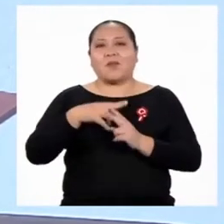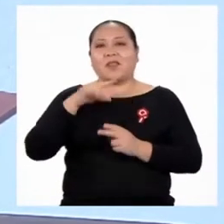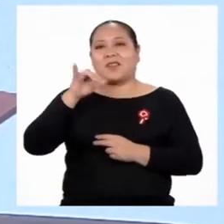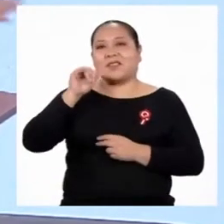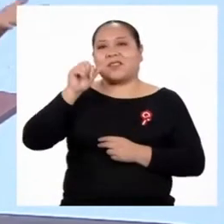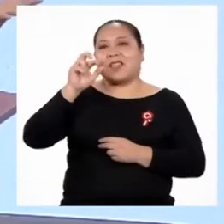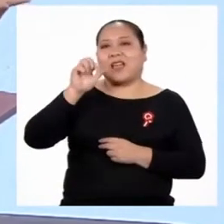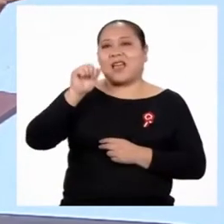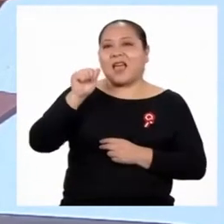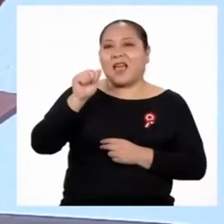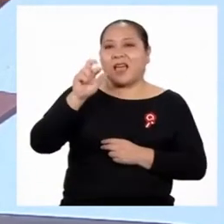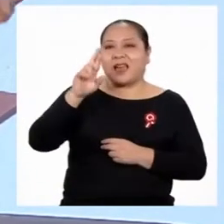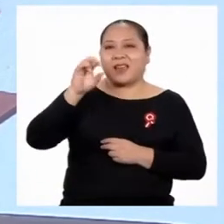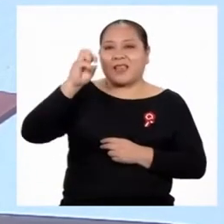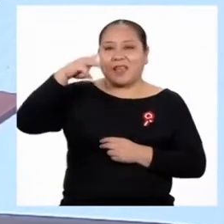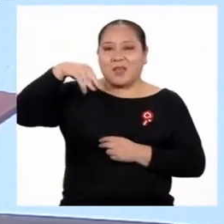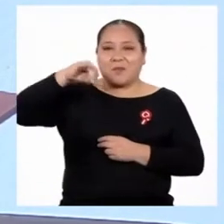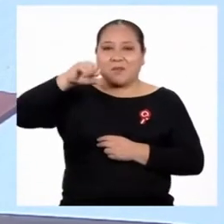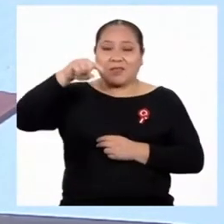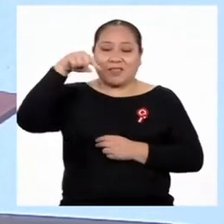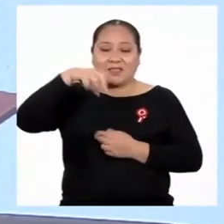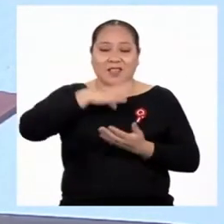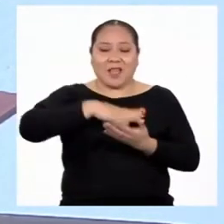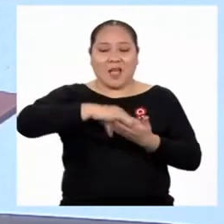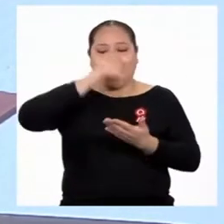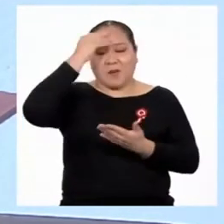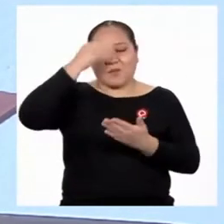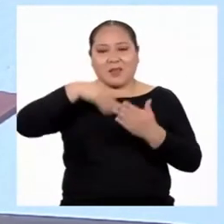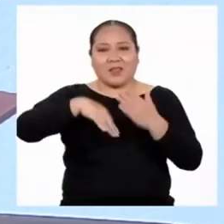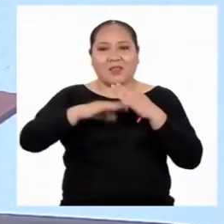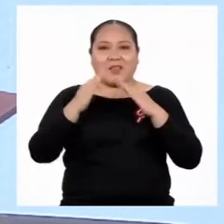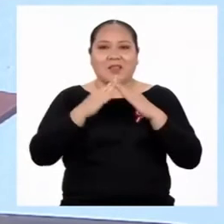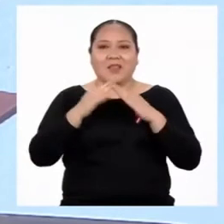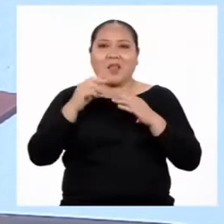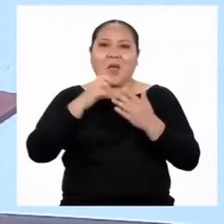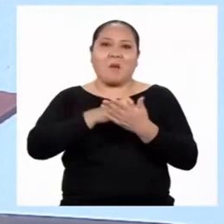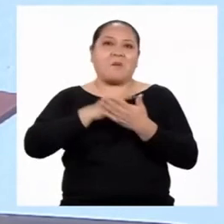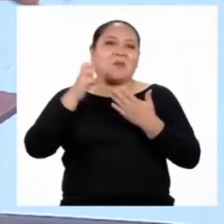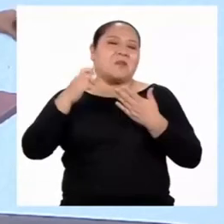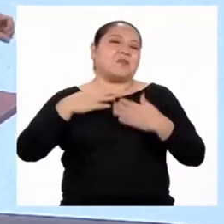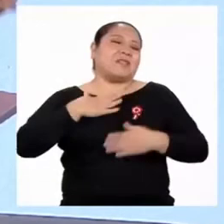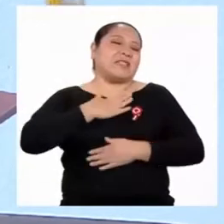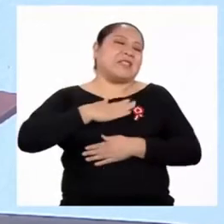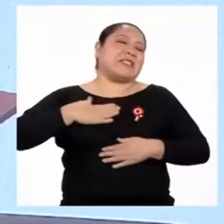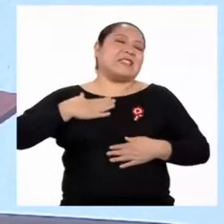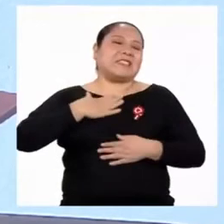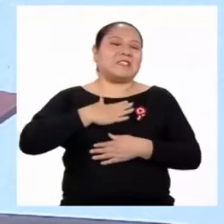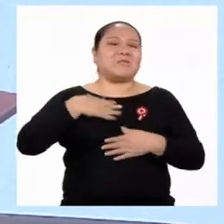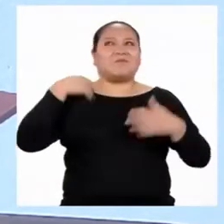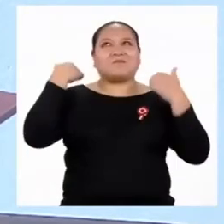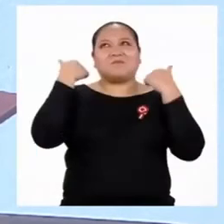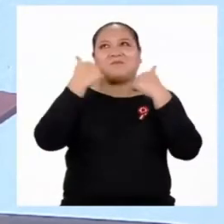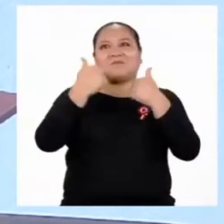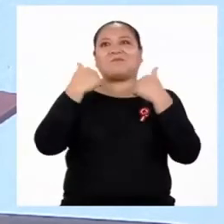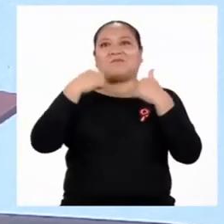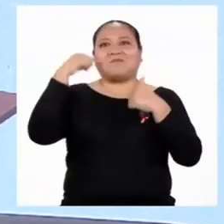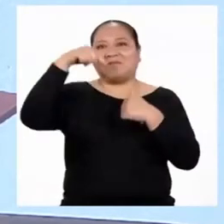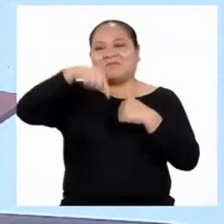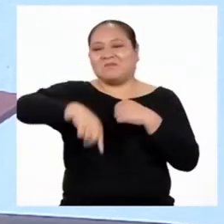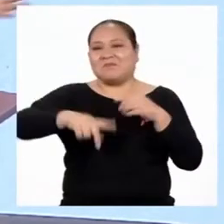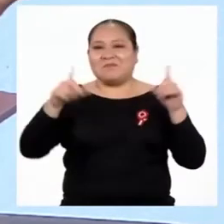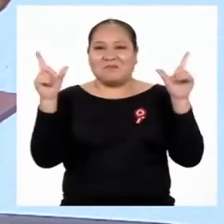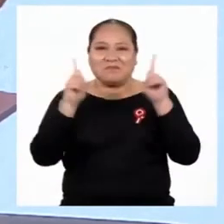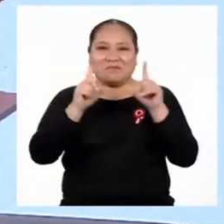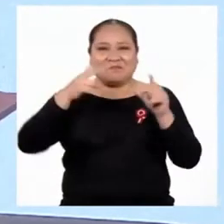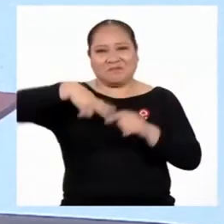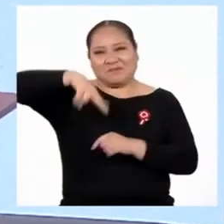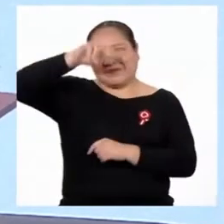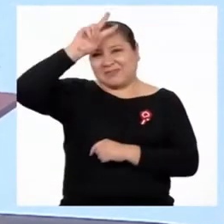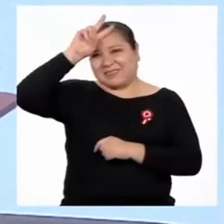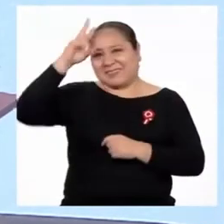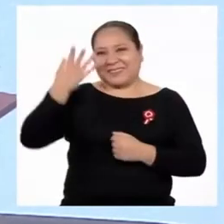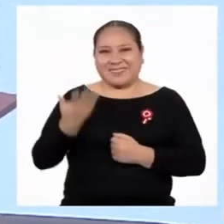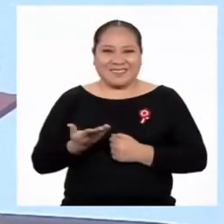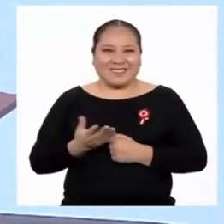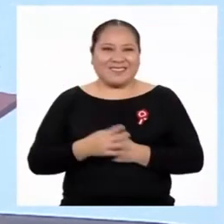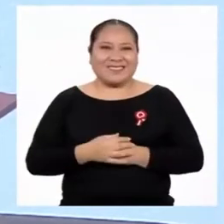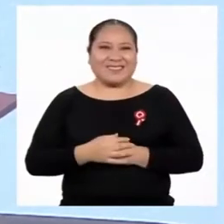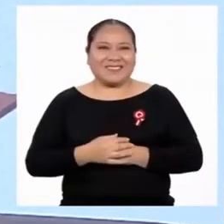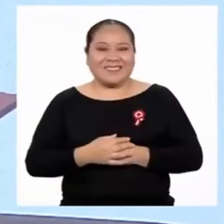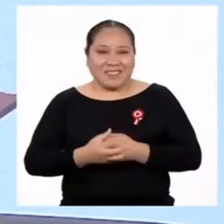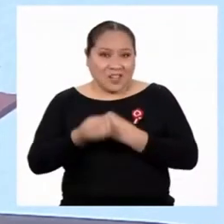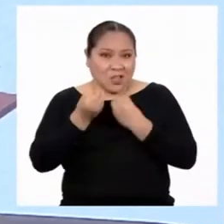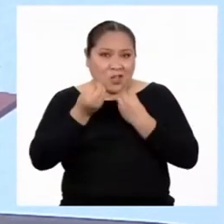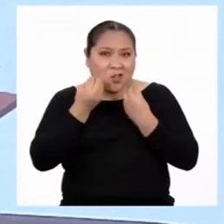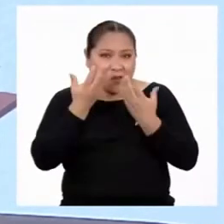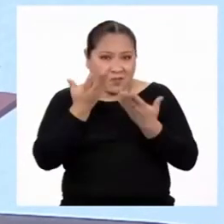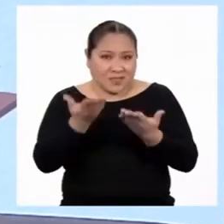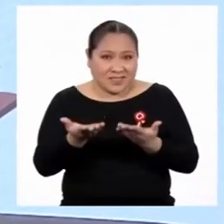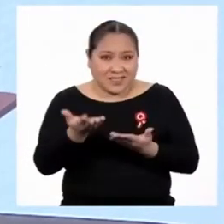esto es Aprendo en Casa, el programa más divertido, chévere y bacán de la televisión peruana. ¿Cómo